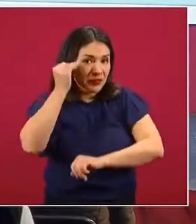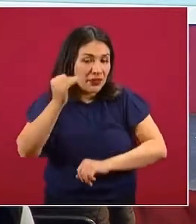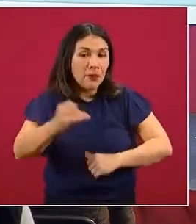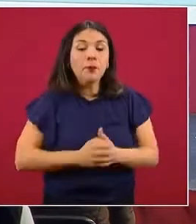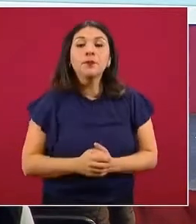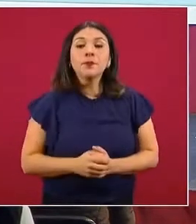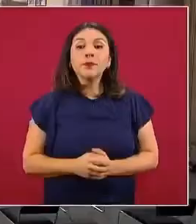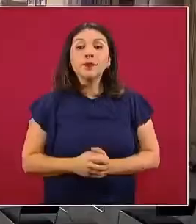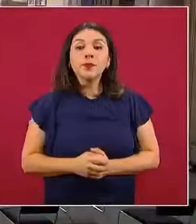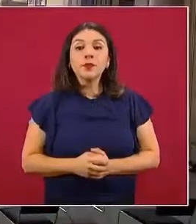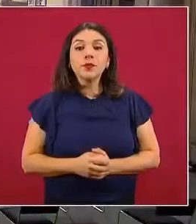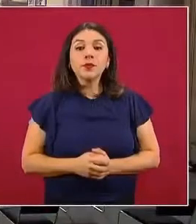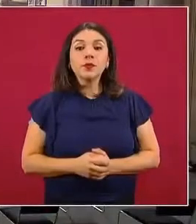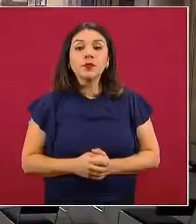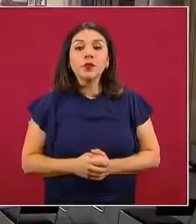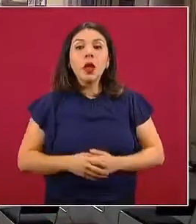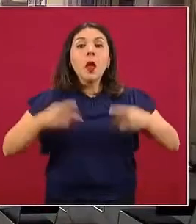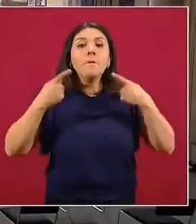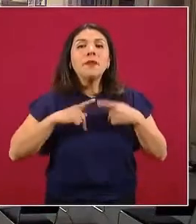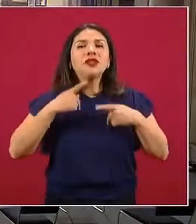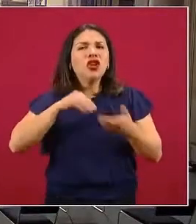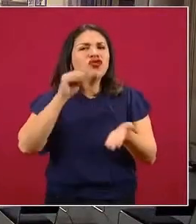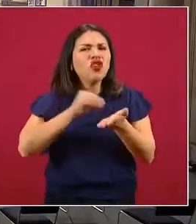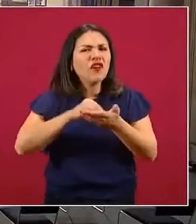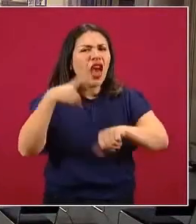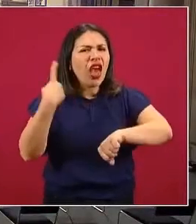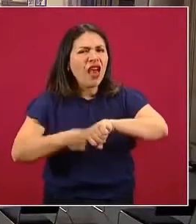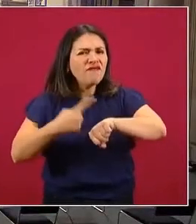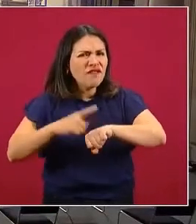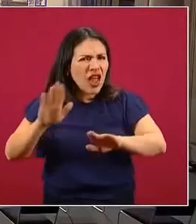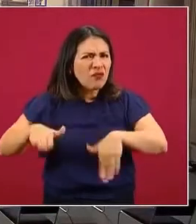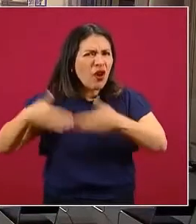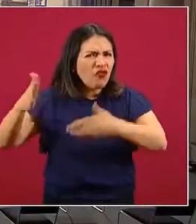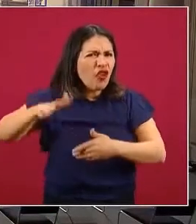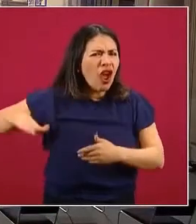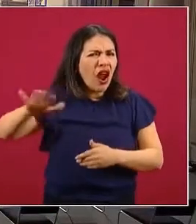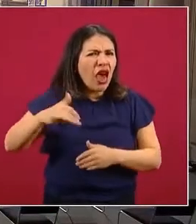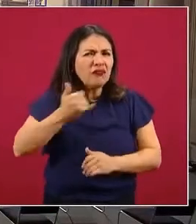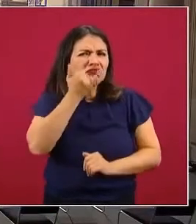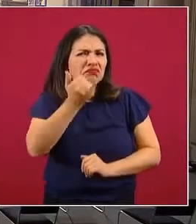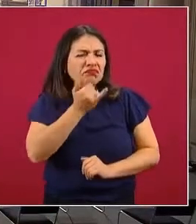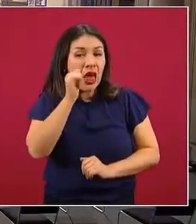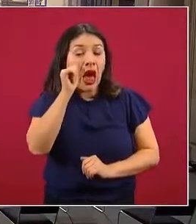Nuestro indicador de casos activos estimados, ayer cerrábamos